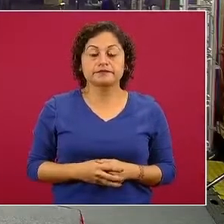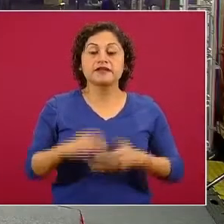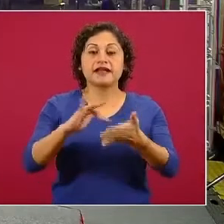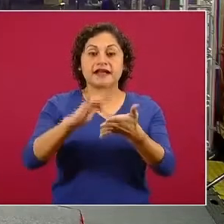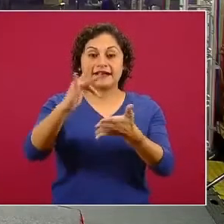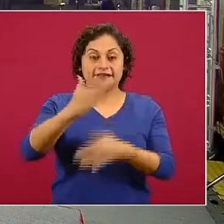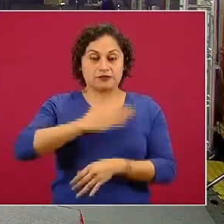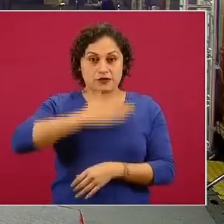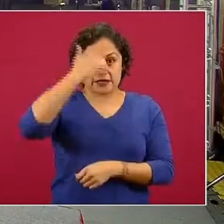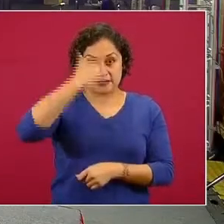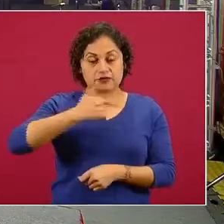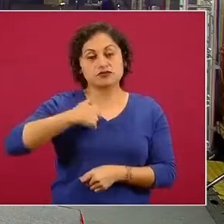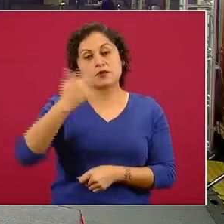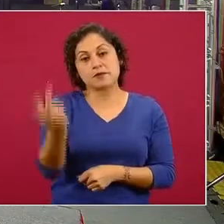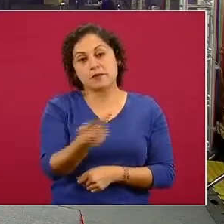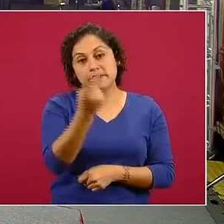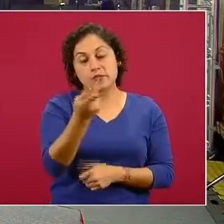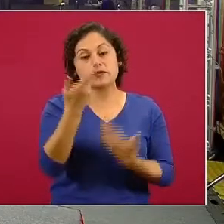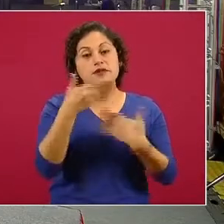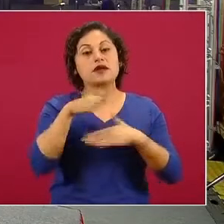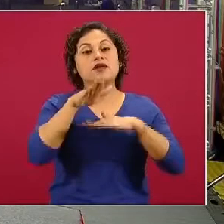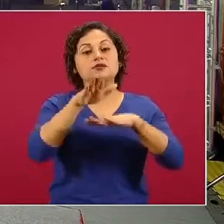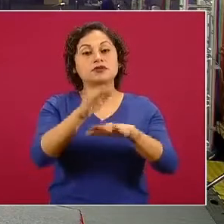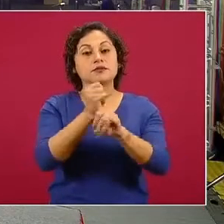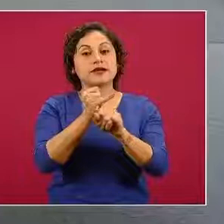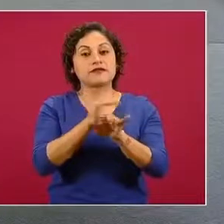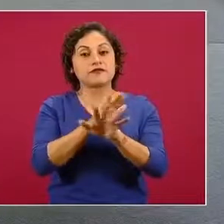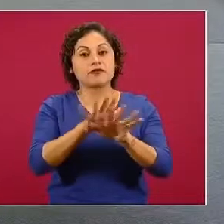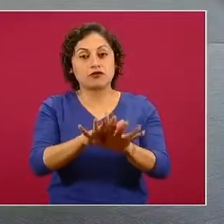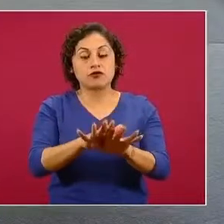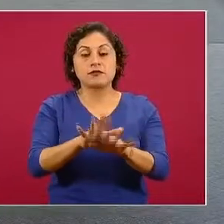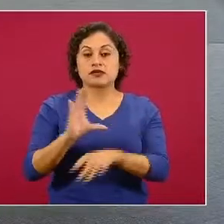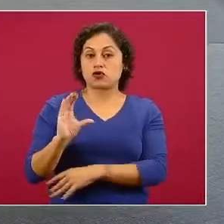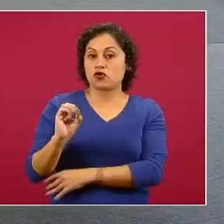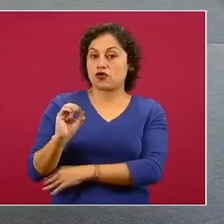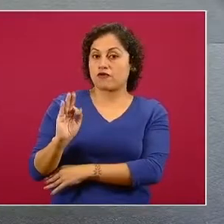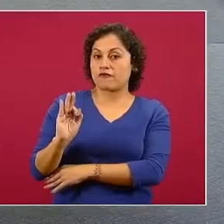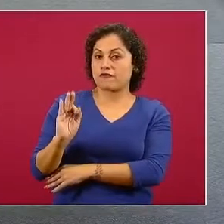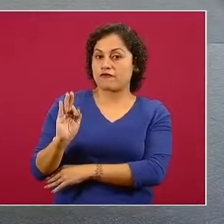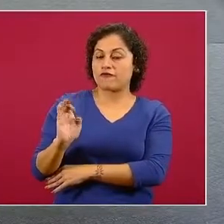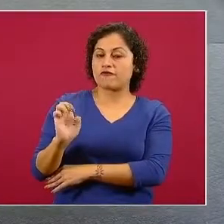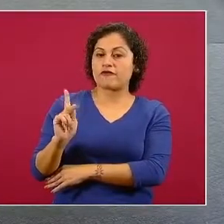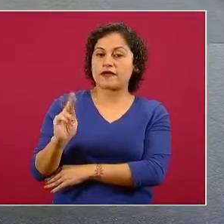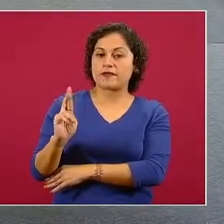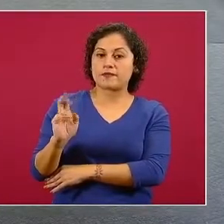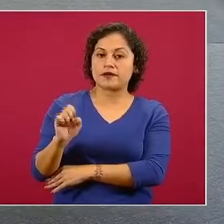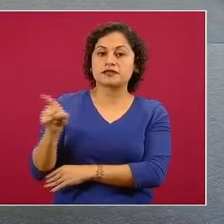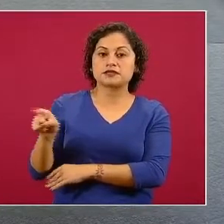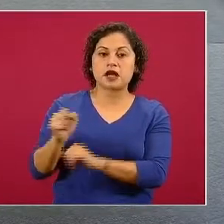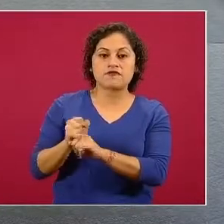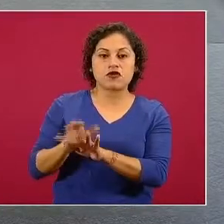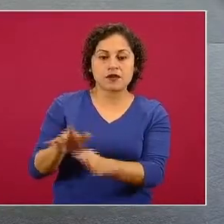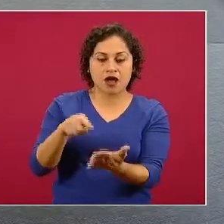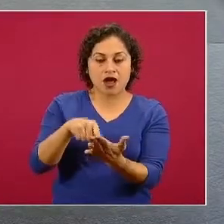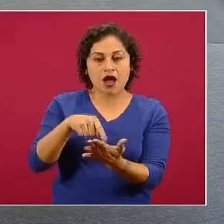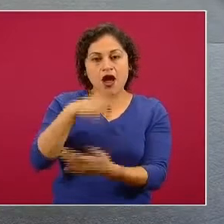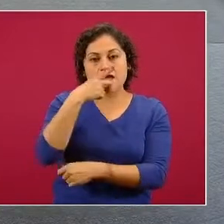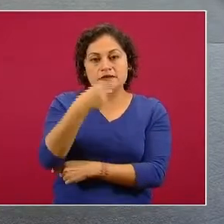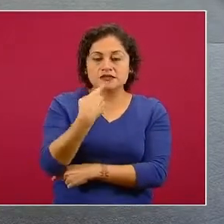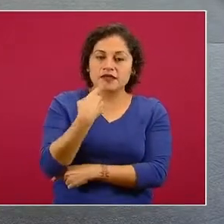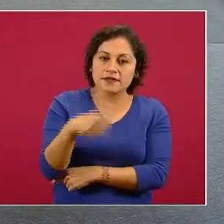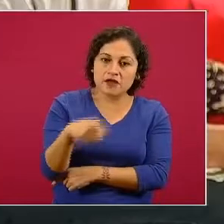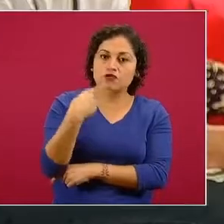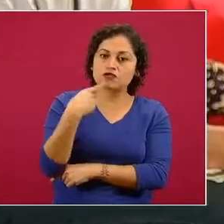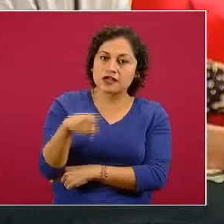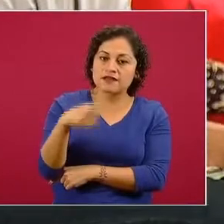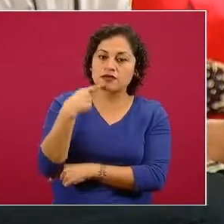Gracias, buenas noches. Yo quiero preguntarle sobre la información que emitió hoy COFEPRIS. Habla de denuncias que se siguen presentando de venta de